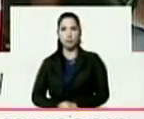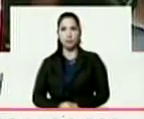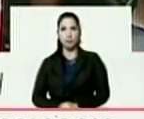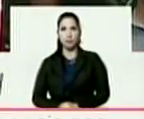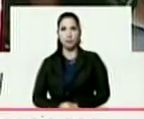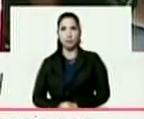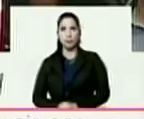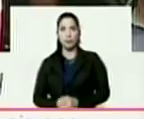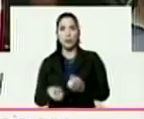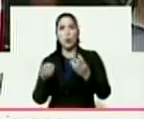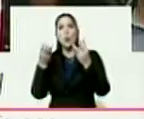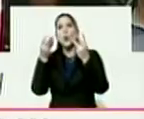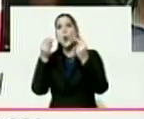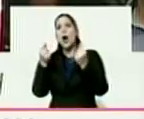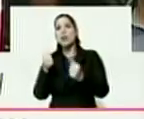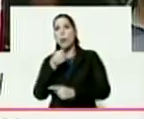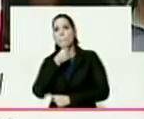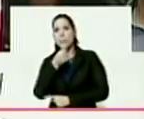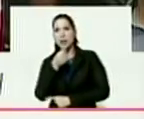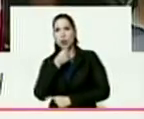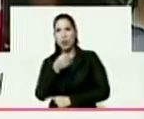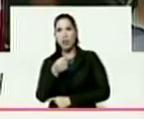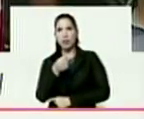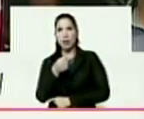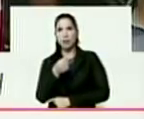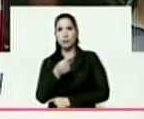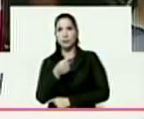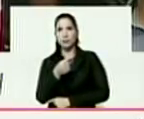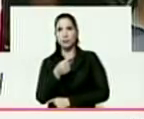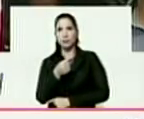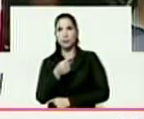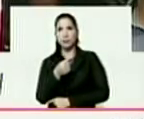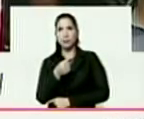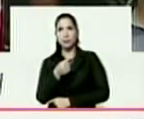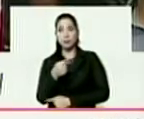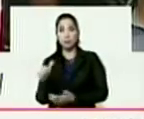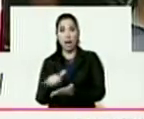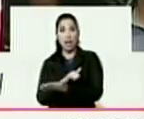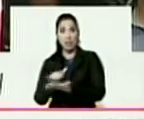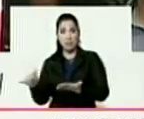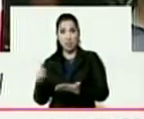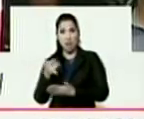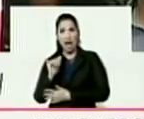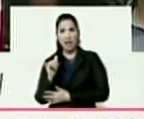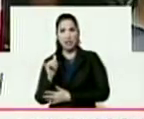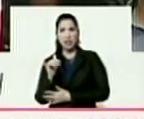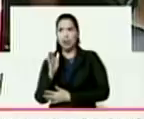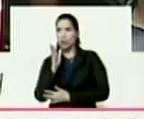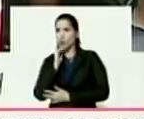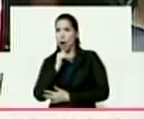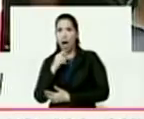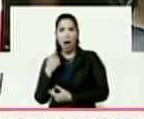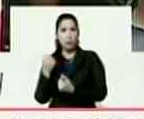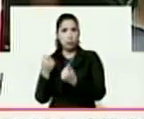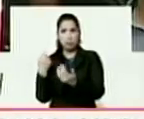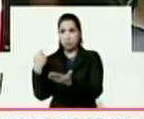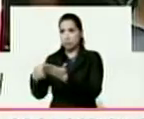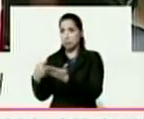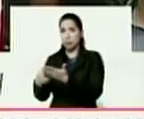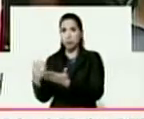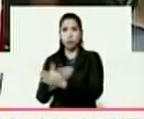cuántos periodistas es para que tienen los periodistas de malla meros que están allá es porque no les dan la plata porque sólo se está